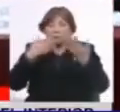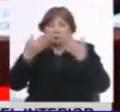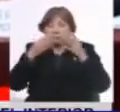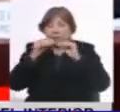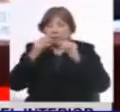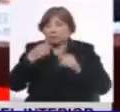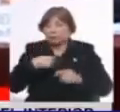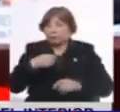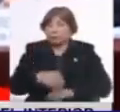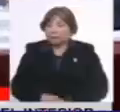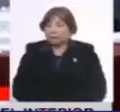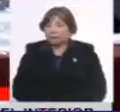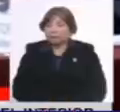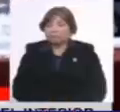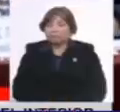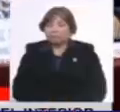conmigo.